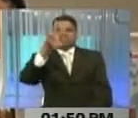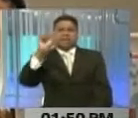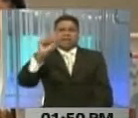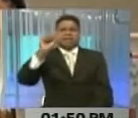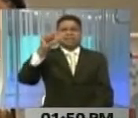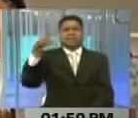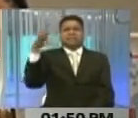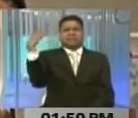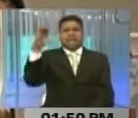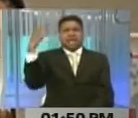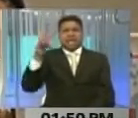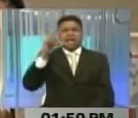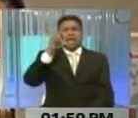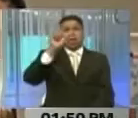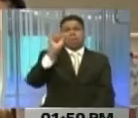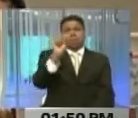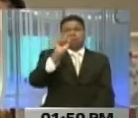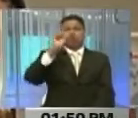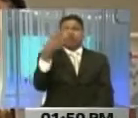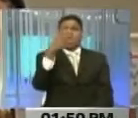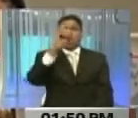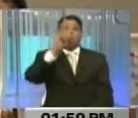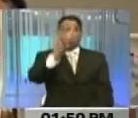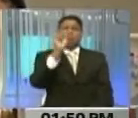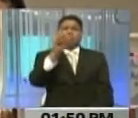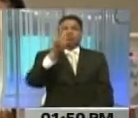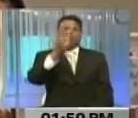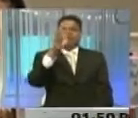festivaldeteatrodecaracas.org.be. Usted puede adquirir sus entradas allí,